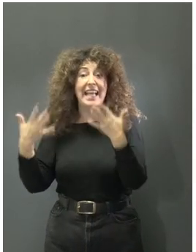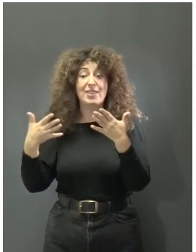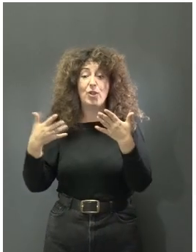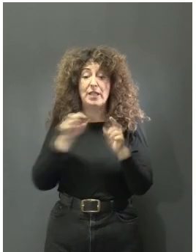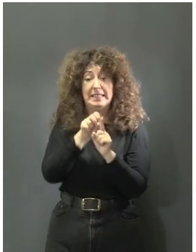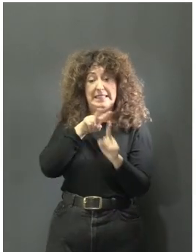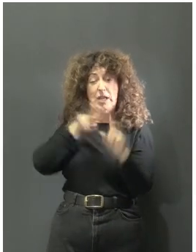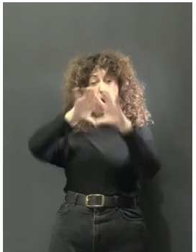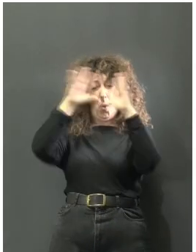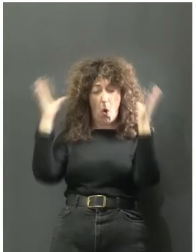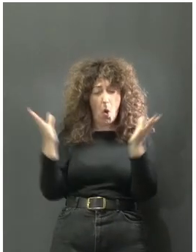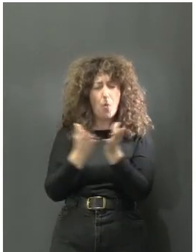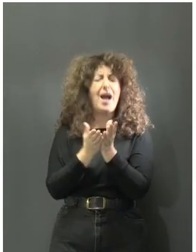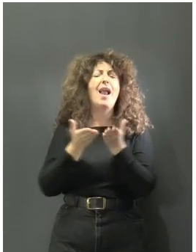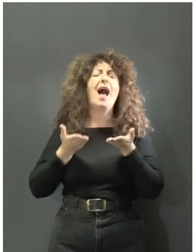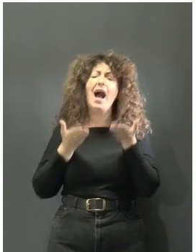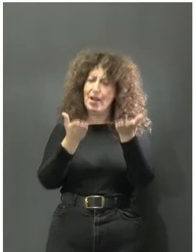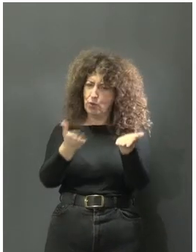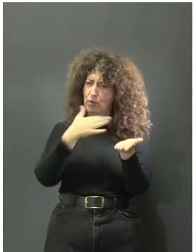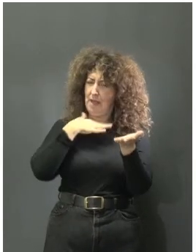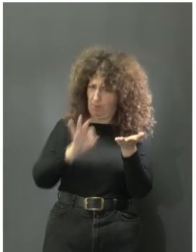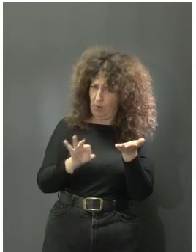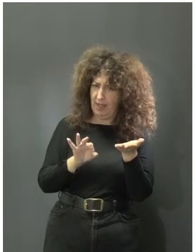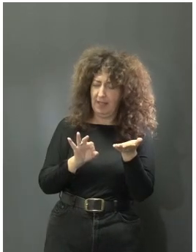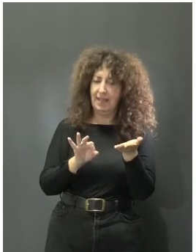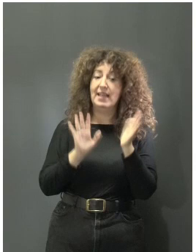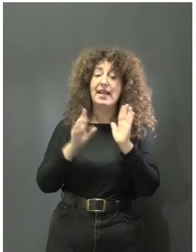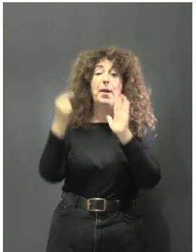ayudar y esas medidas que